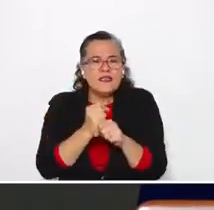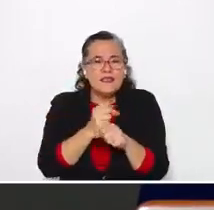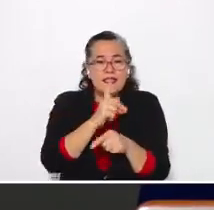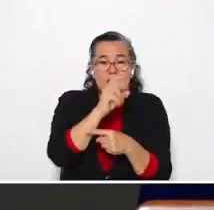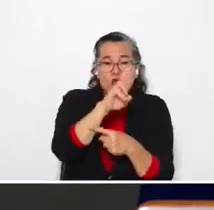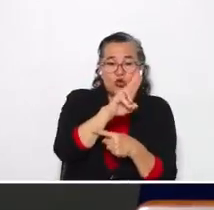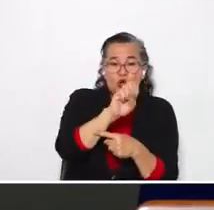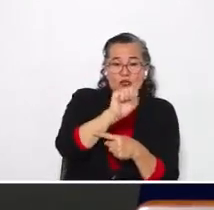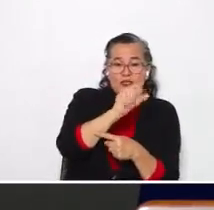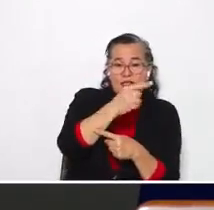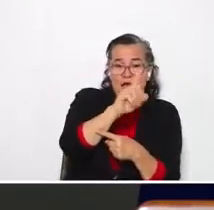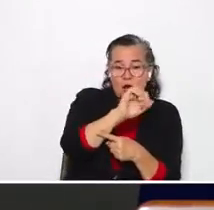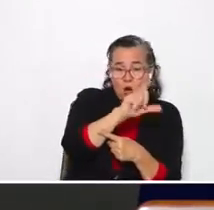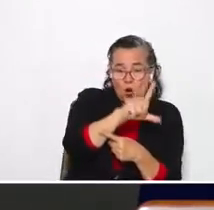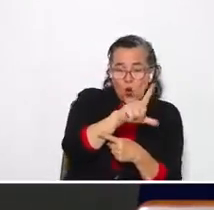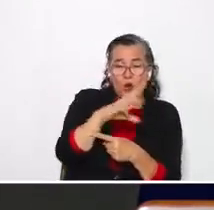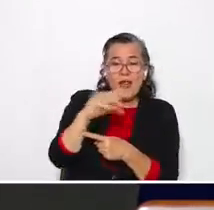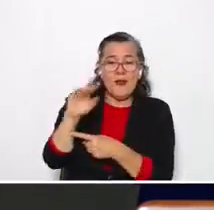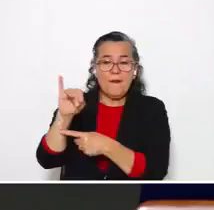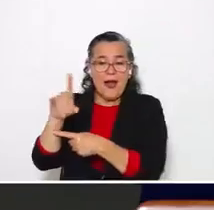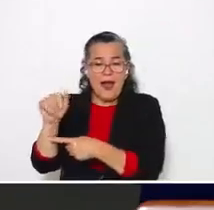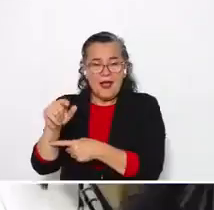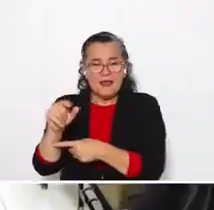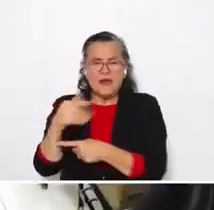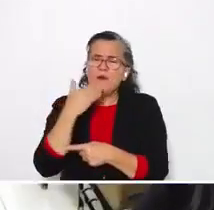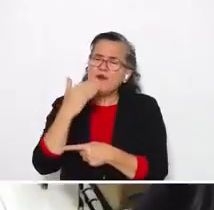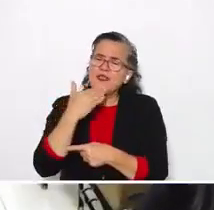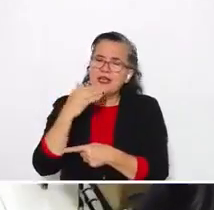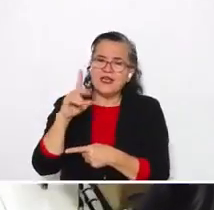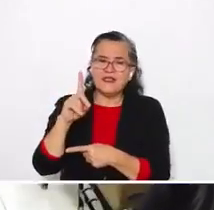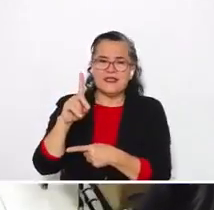Macaya. Muchas gracias, doña Lady.